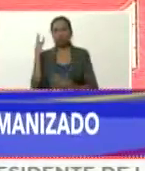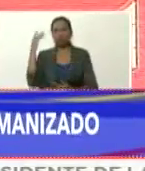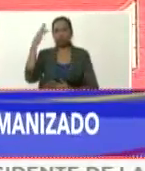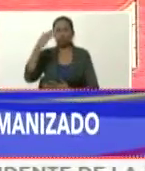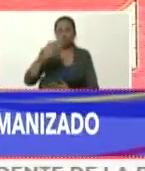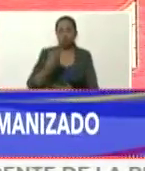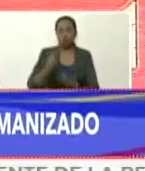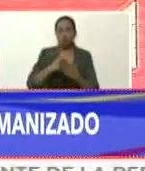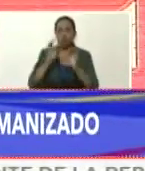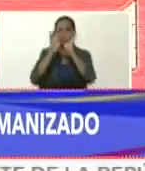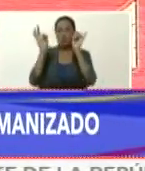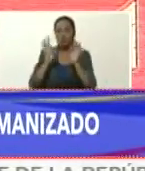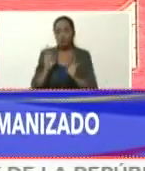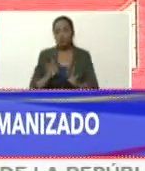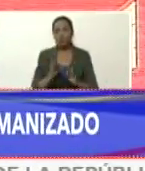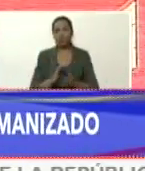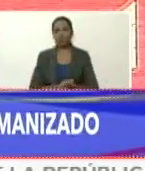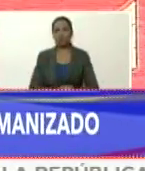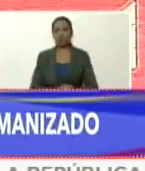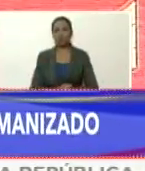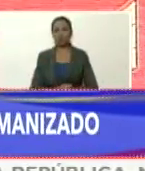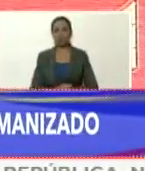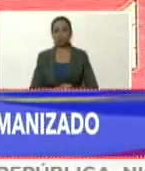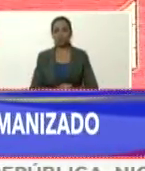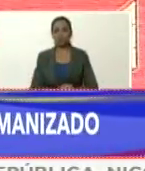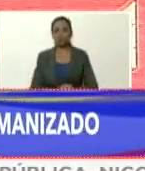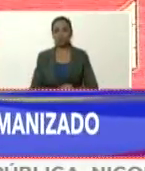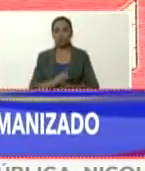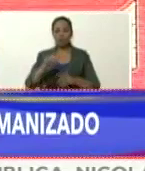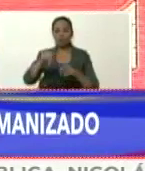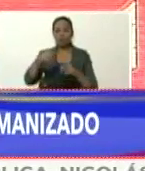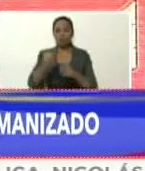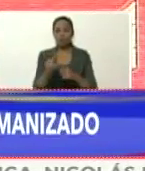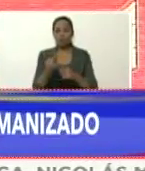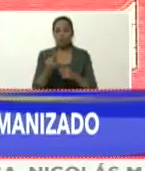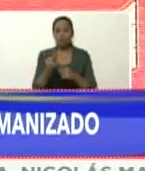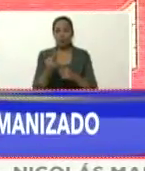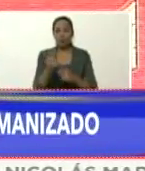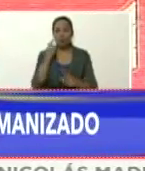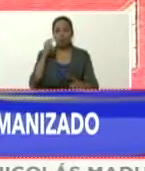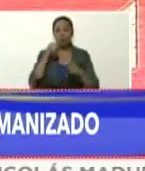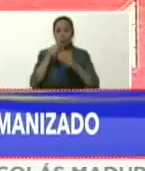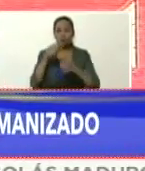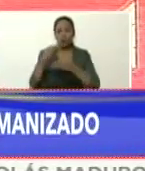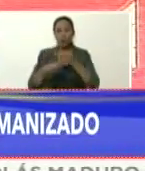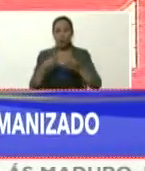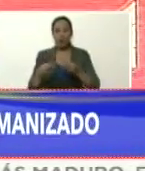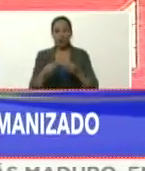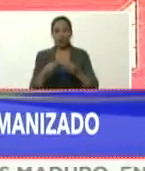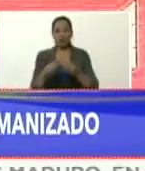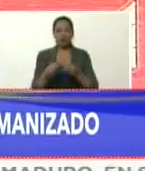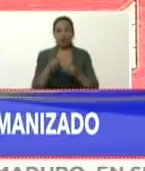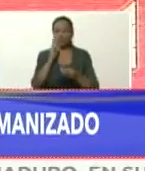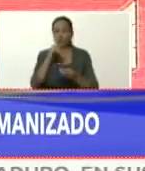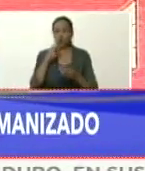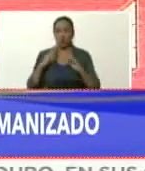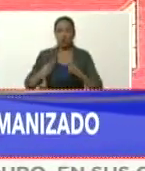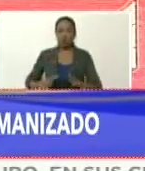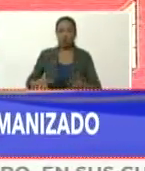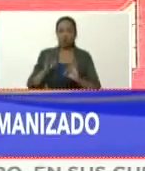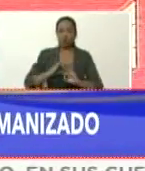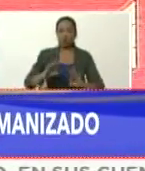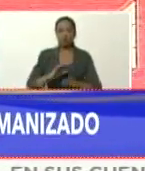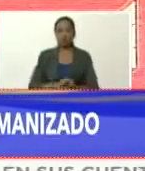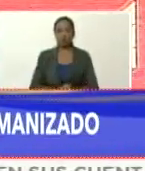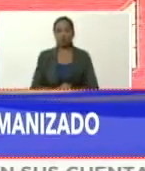de una forma. Y después, hasta cierto punto, degeneró, se deshumanizó.